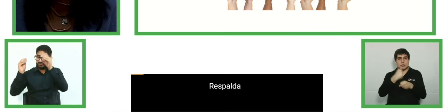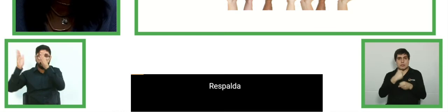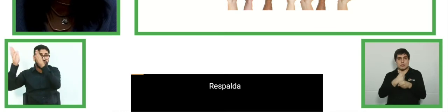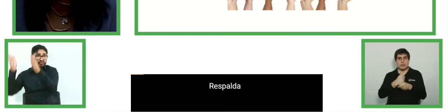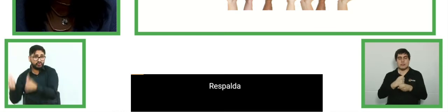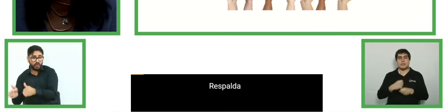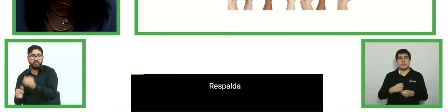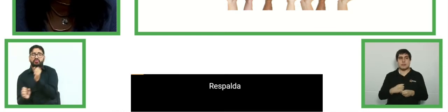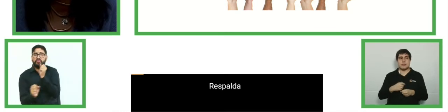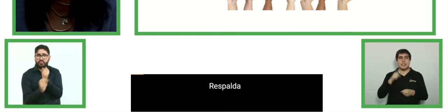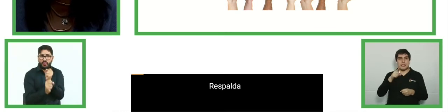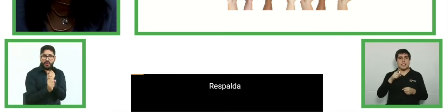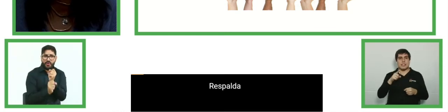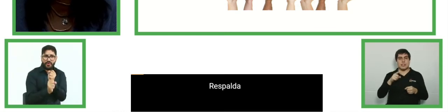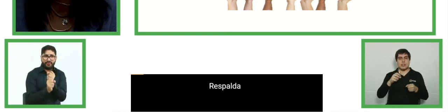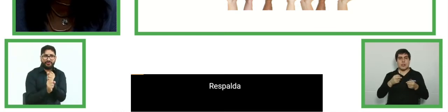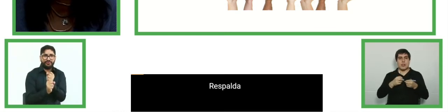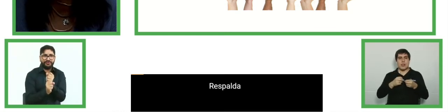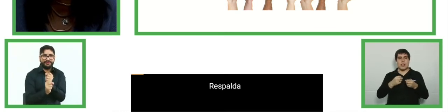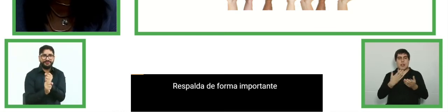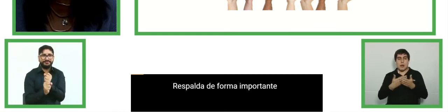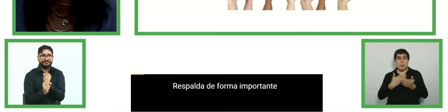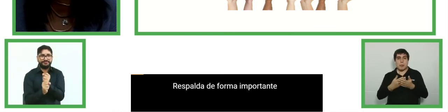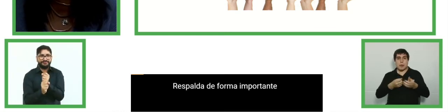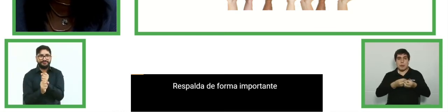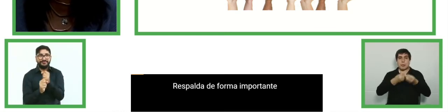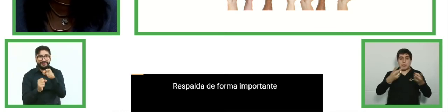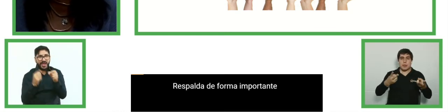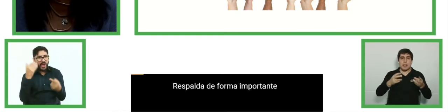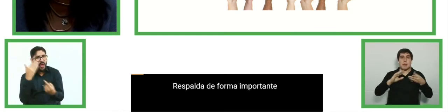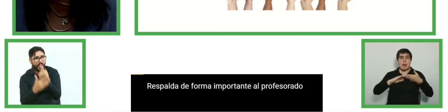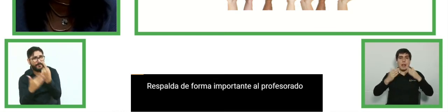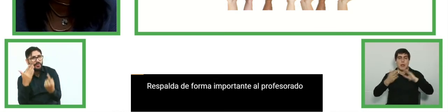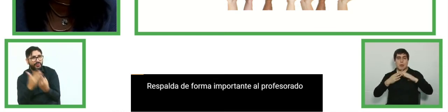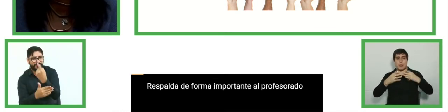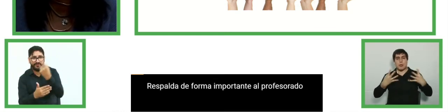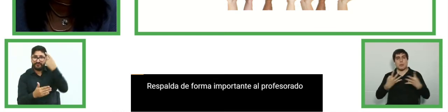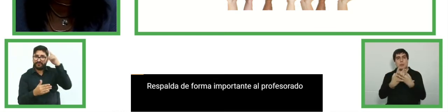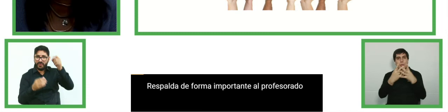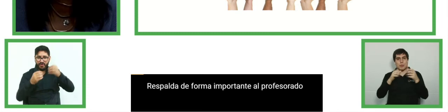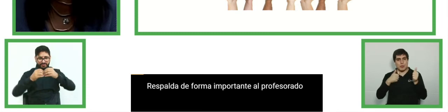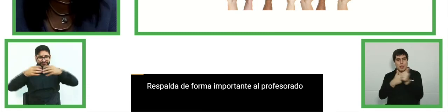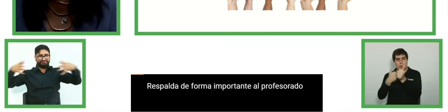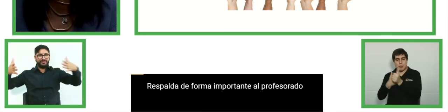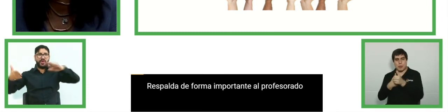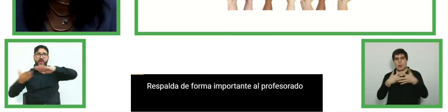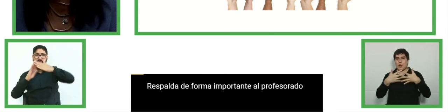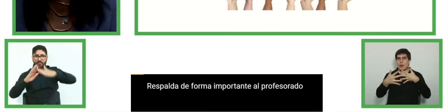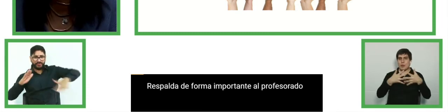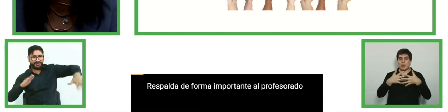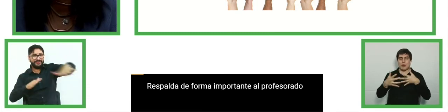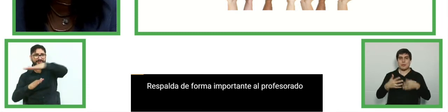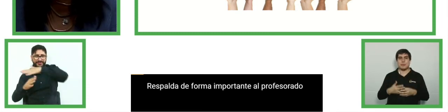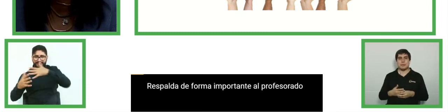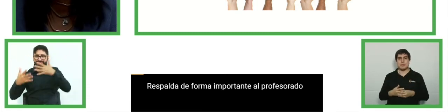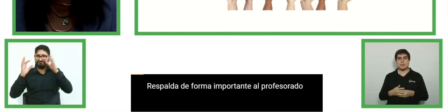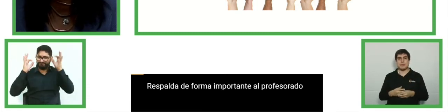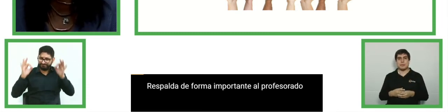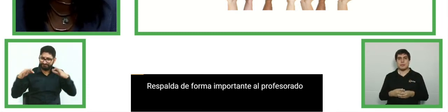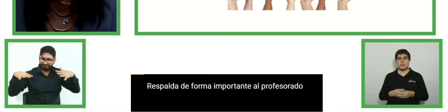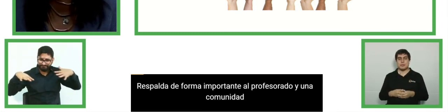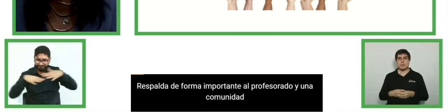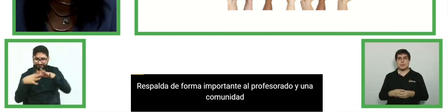pedagógico, que lleva a ampliar y fortalecer una comunidad que entreteja redes naturales de apoyo. Finalmente, hay tres